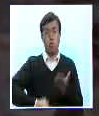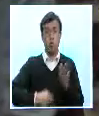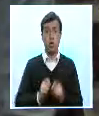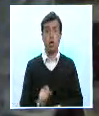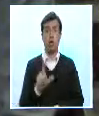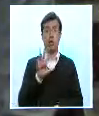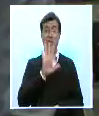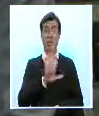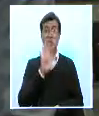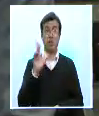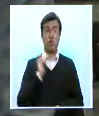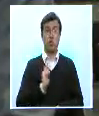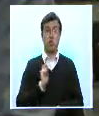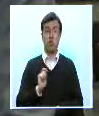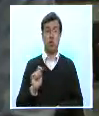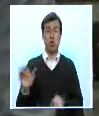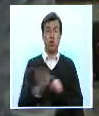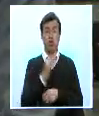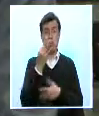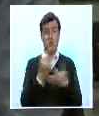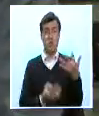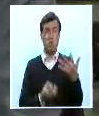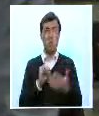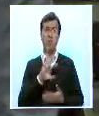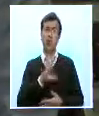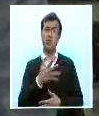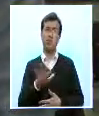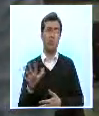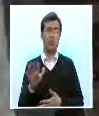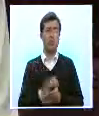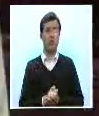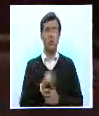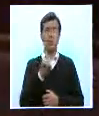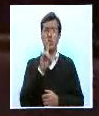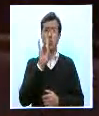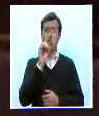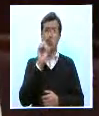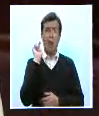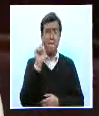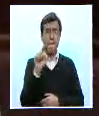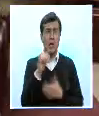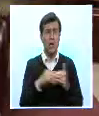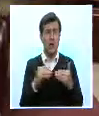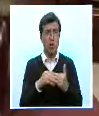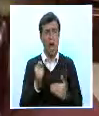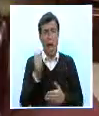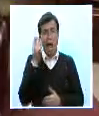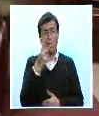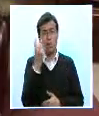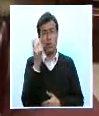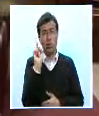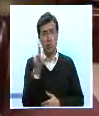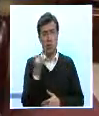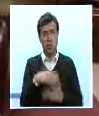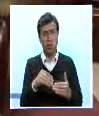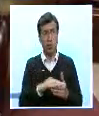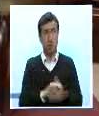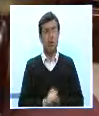porque 55 salarios básicos unificados hoy son 280 mil dólares nosotros estamos